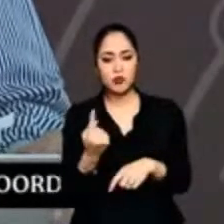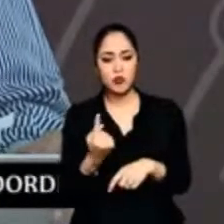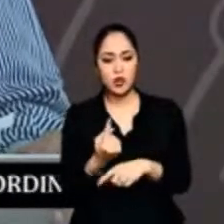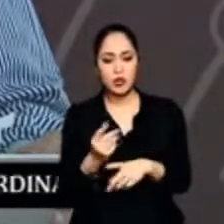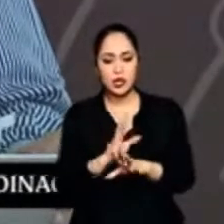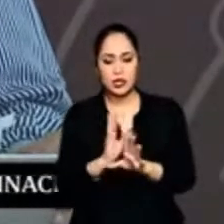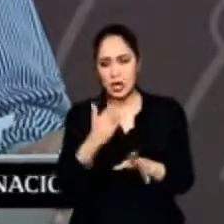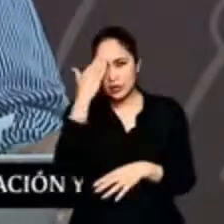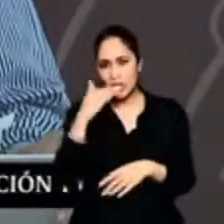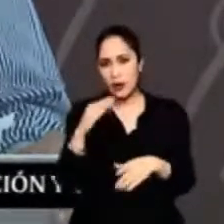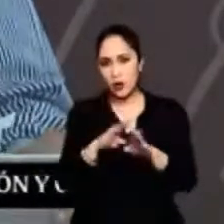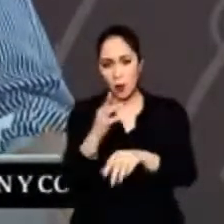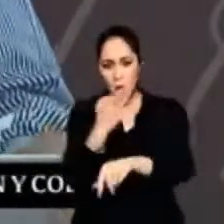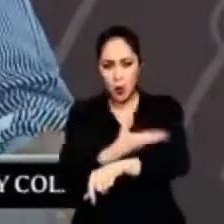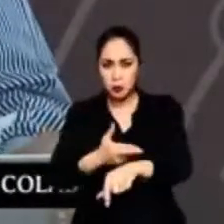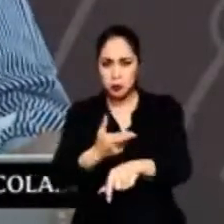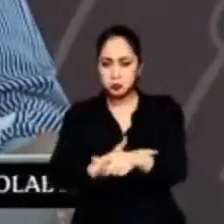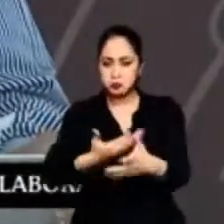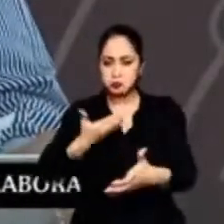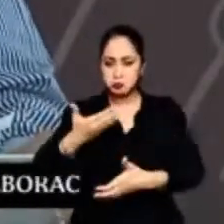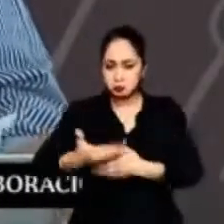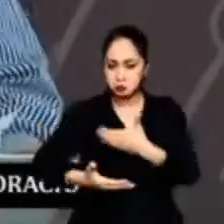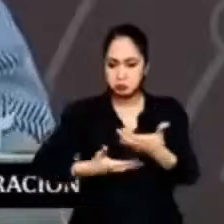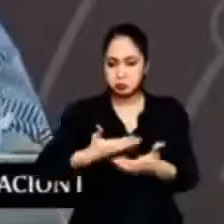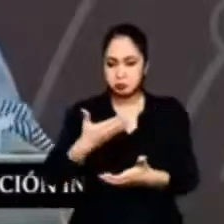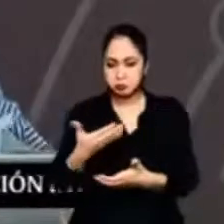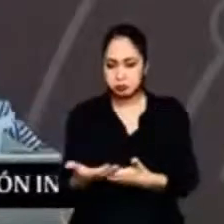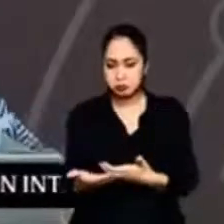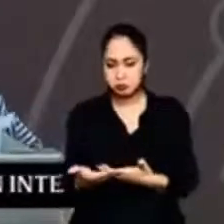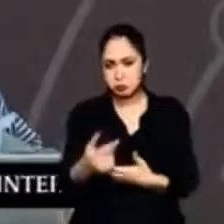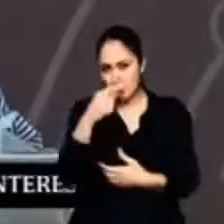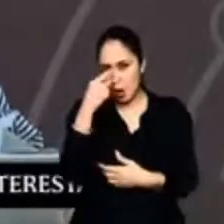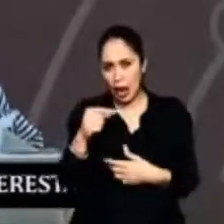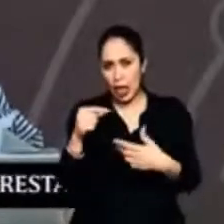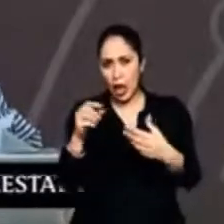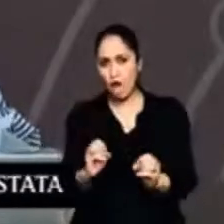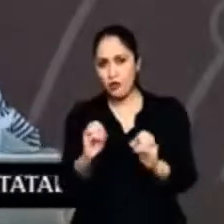ha procedido a hacerlo el área correspondiente de transparencia.